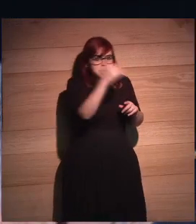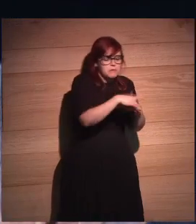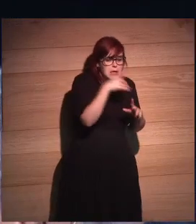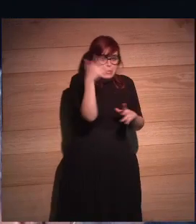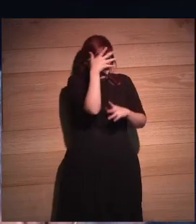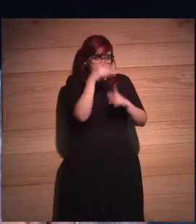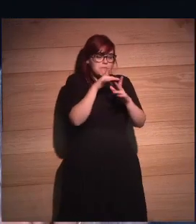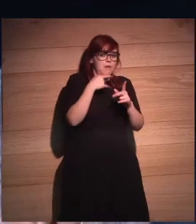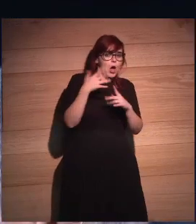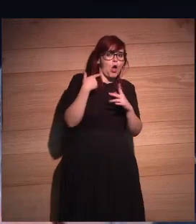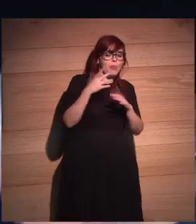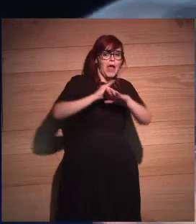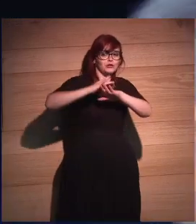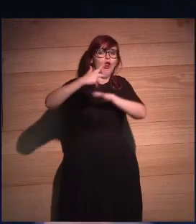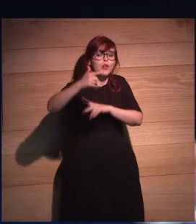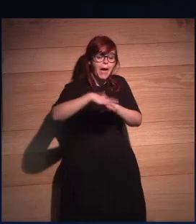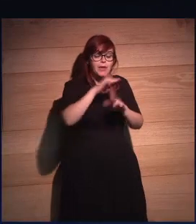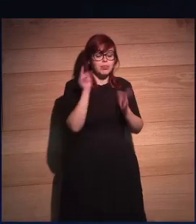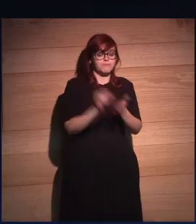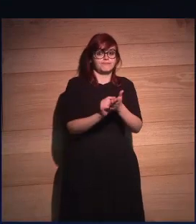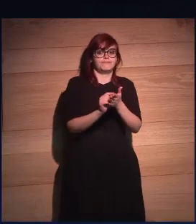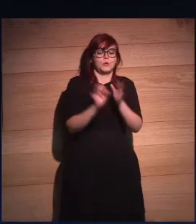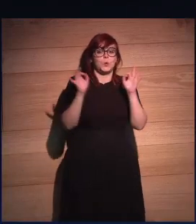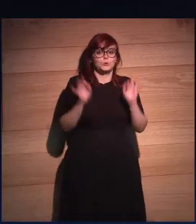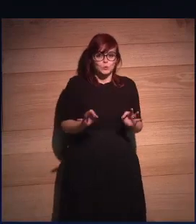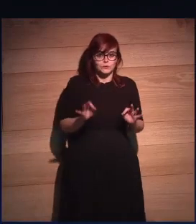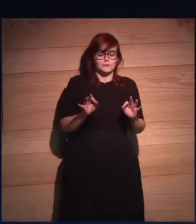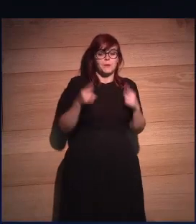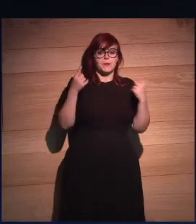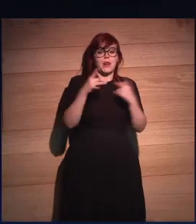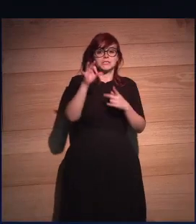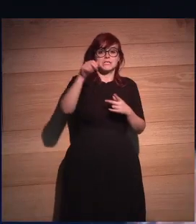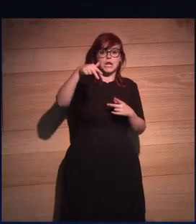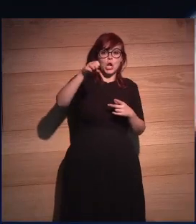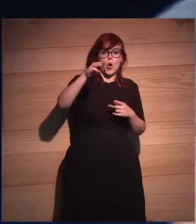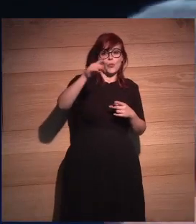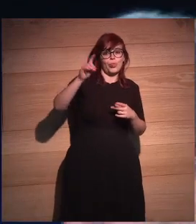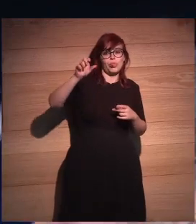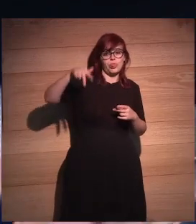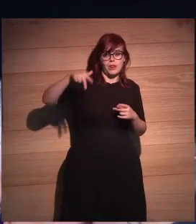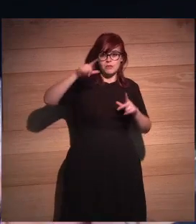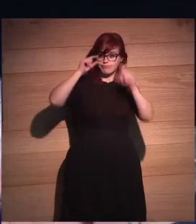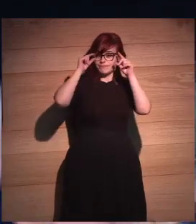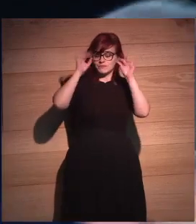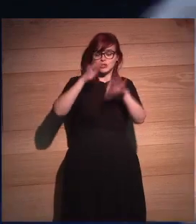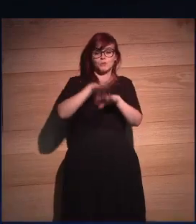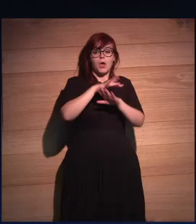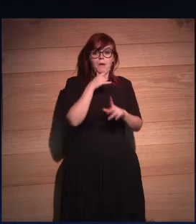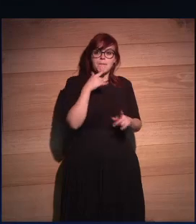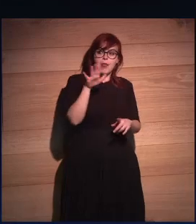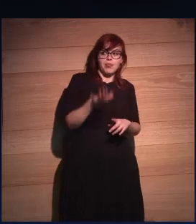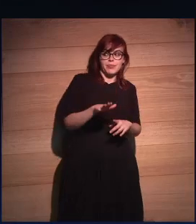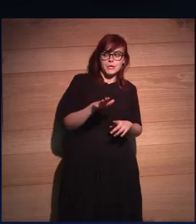con que roban los datos y hacen no sé qué, y de repente, pues primero Snowden como que me movió de